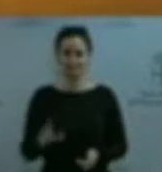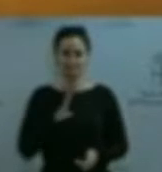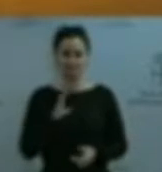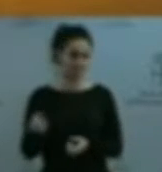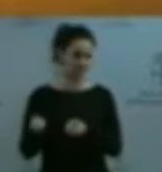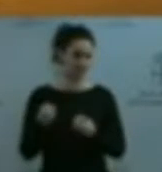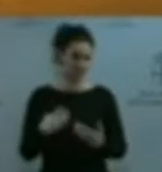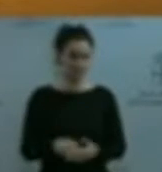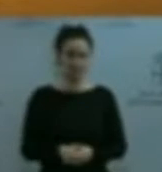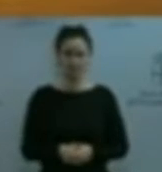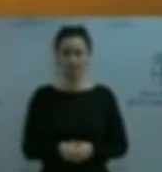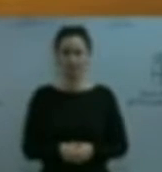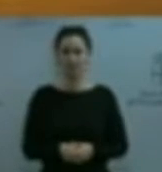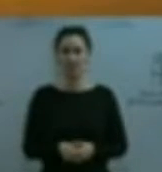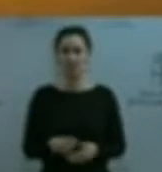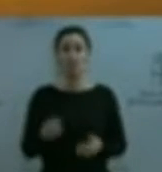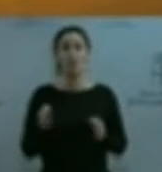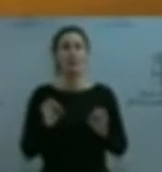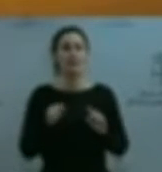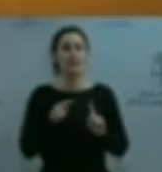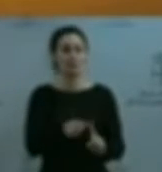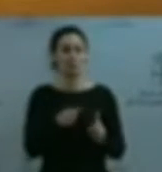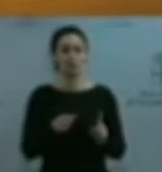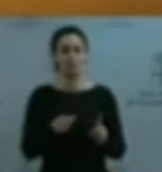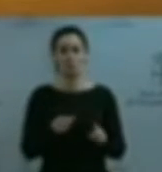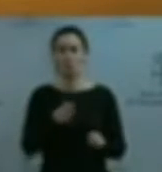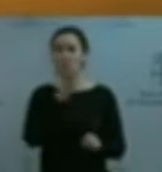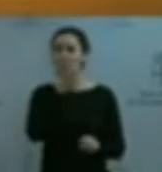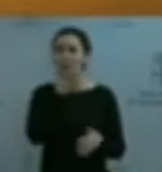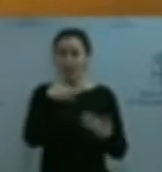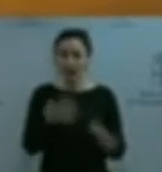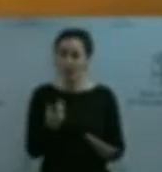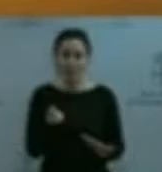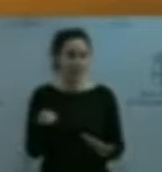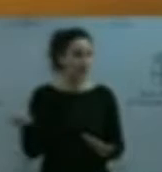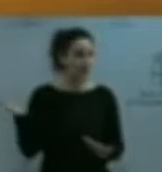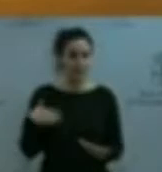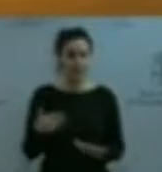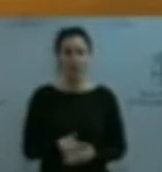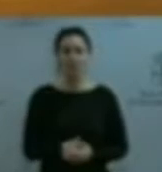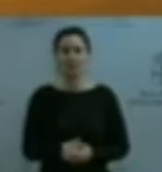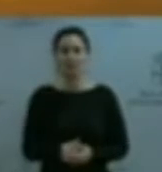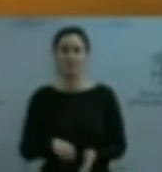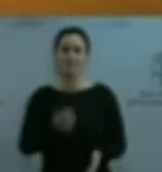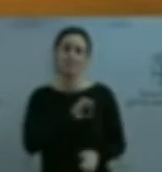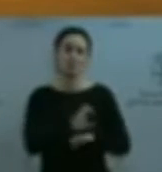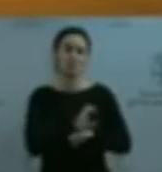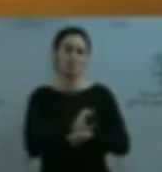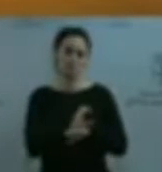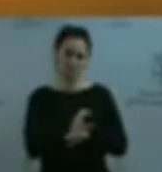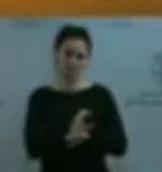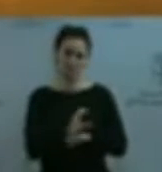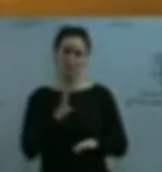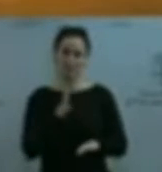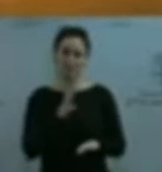actividades porque ahora ya no hay dinero para ellas, ¿no? Y, señor consejero, mire, yo creo que ustedes, los socialistas, como gestores, son